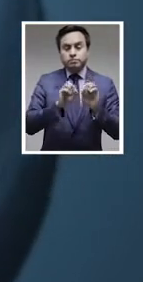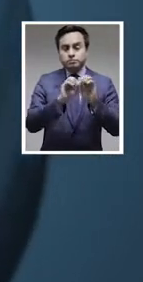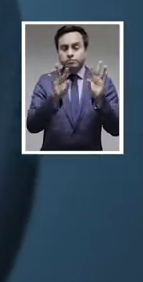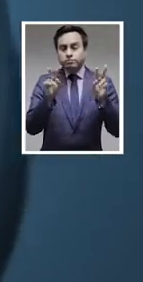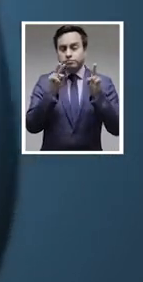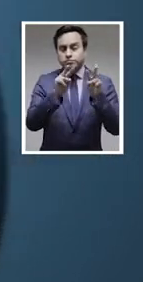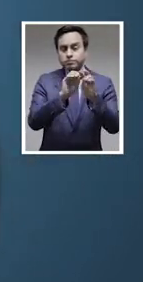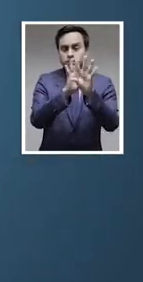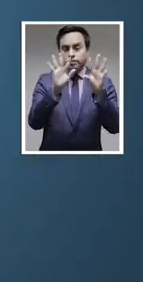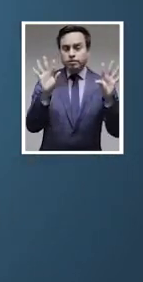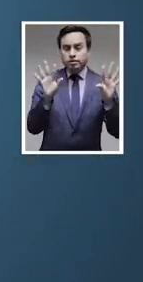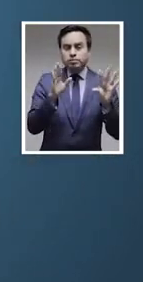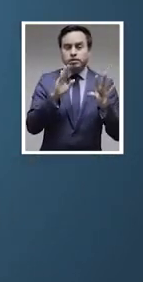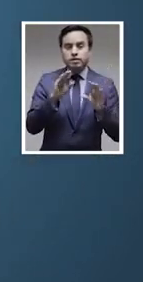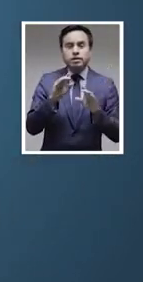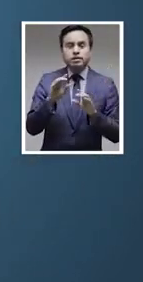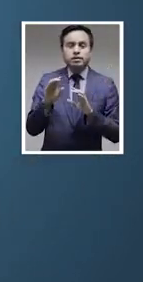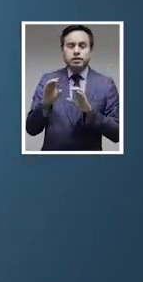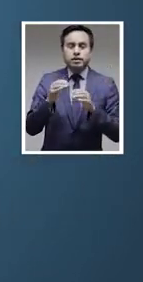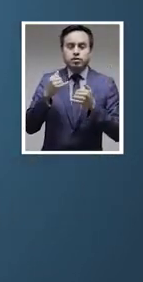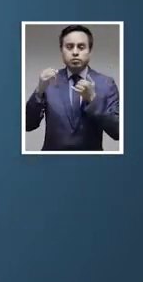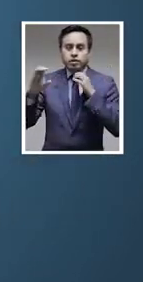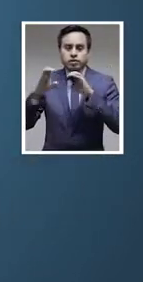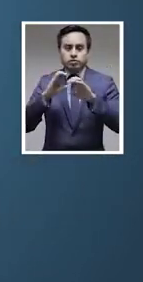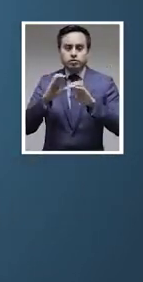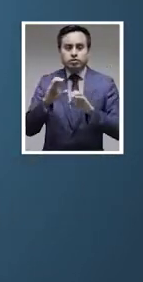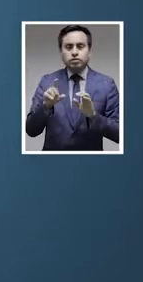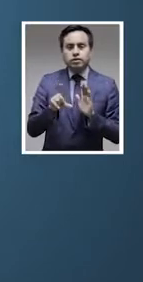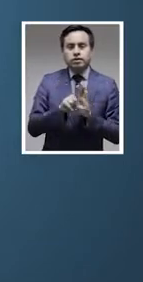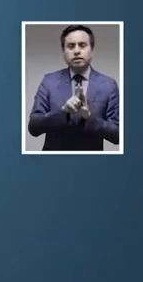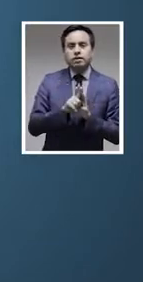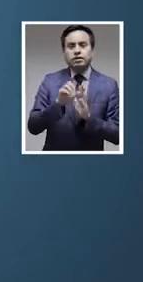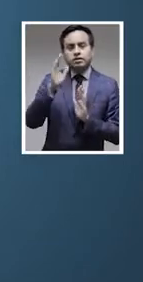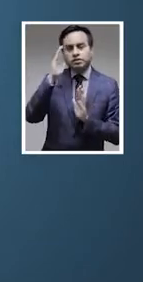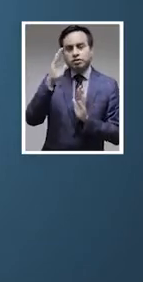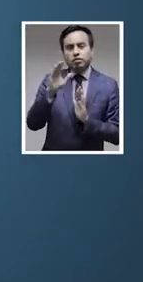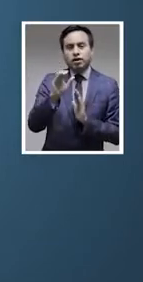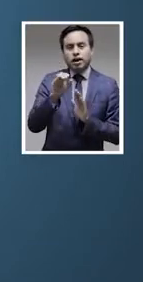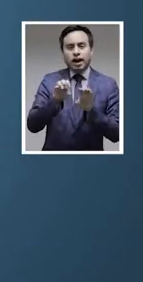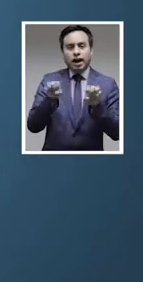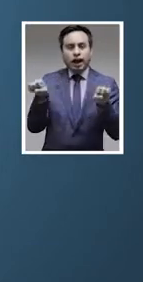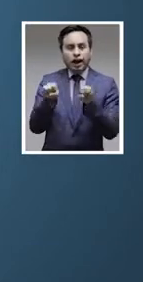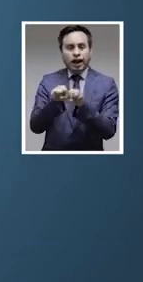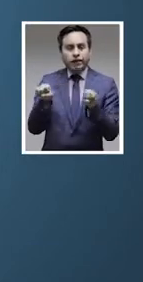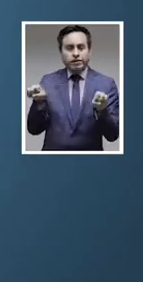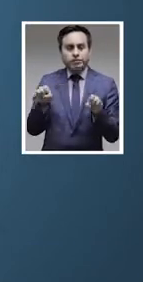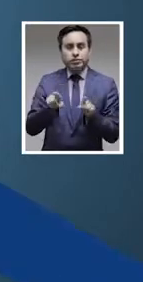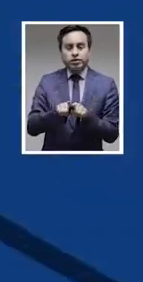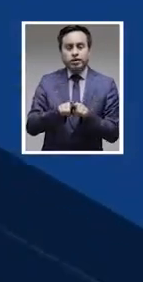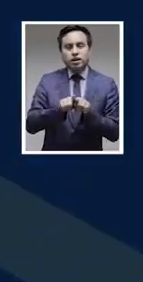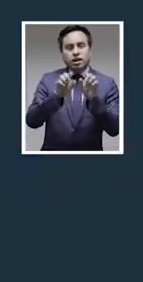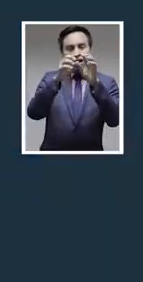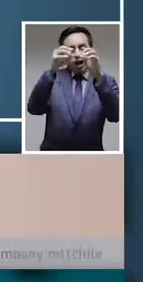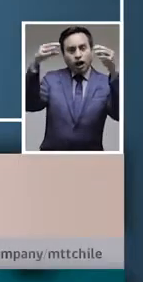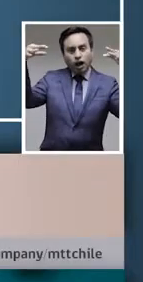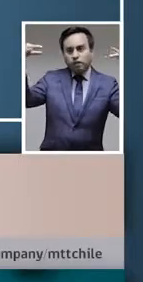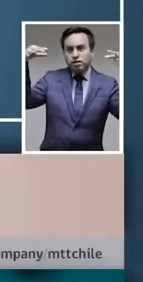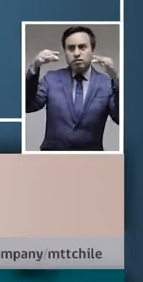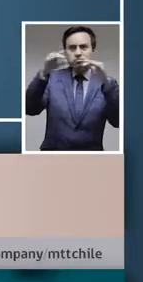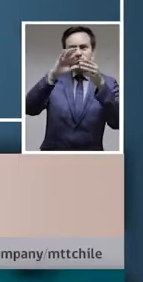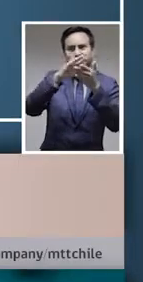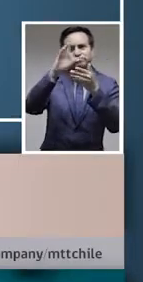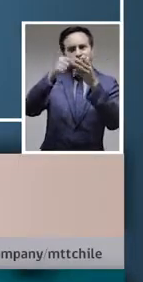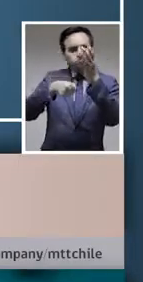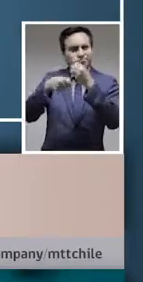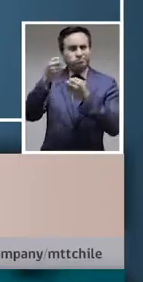y también en el ámbito de las telecomunicaciones, como la ley Chao Cables. Descolgar estos cables inservibles